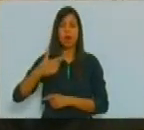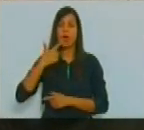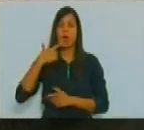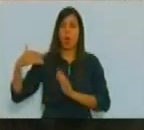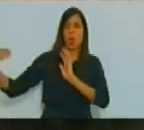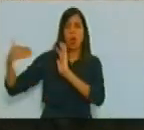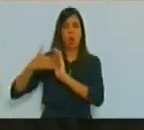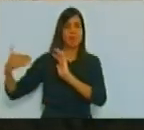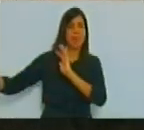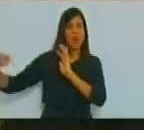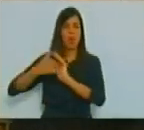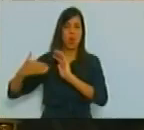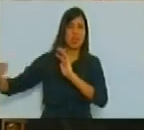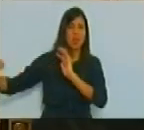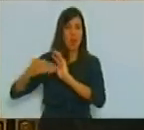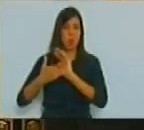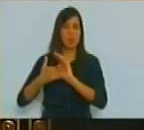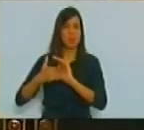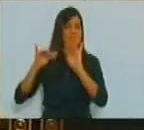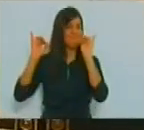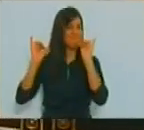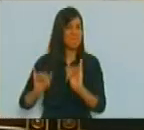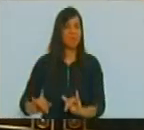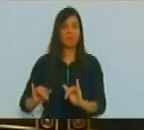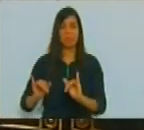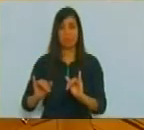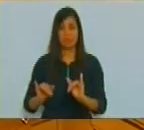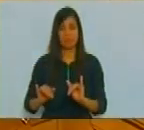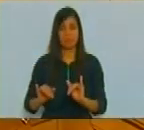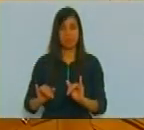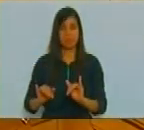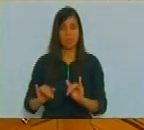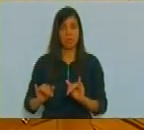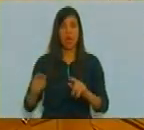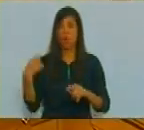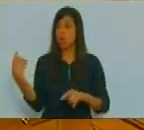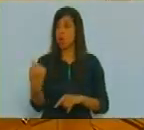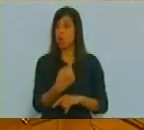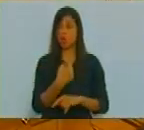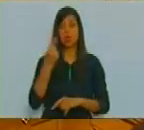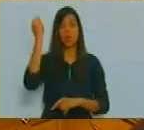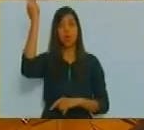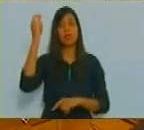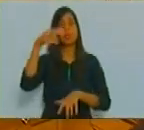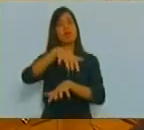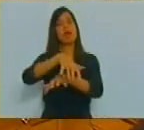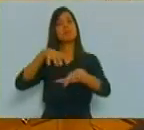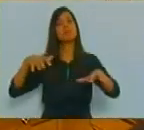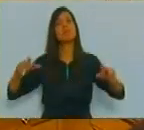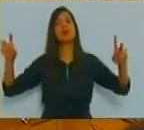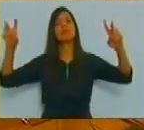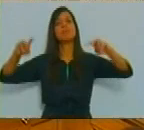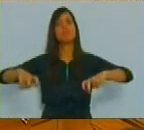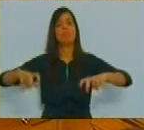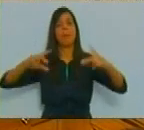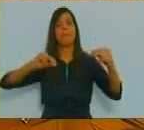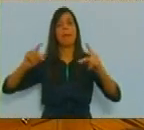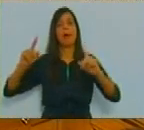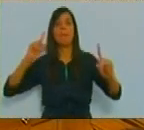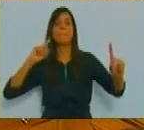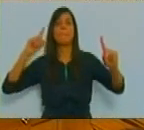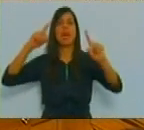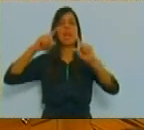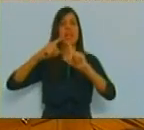en pleno desarrollo sesionamos en función de dar